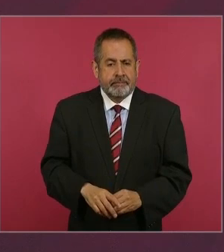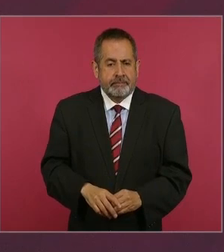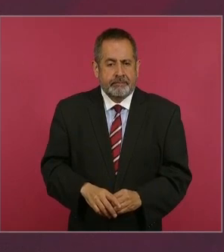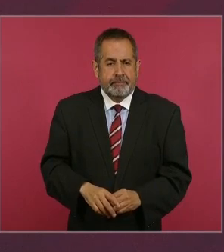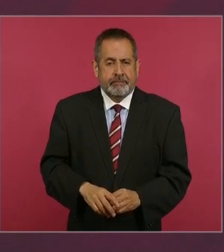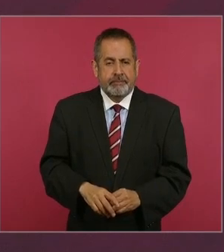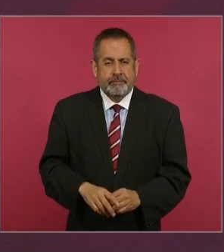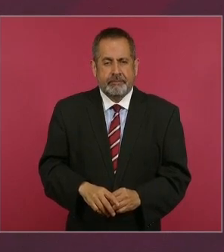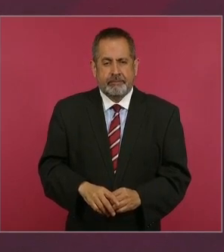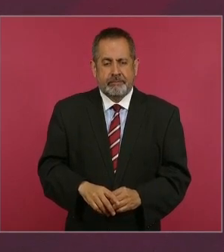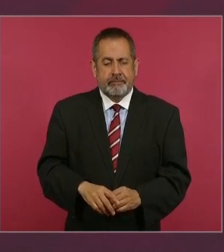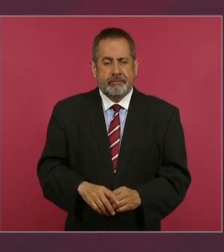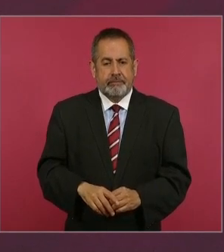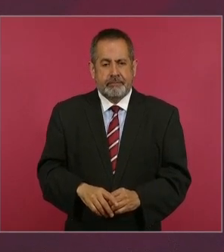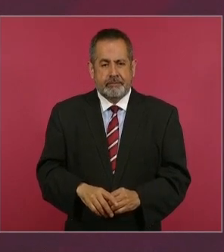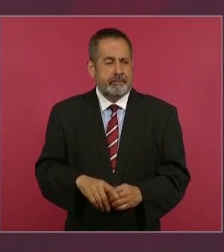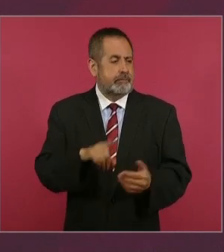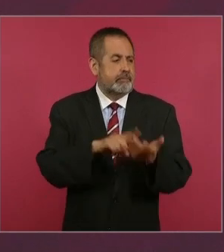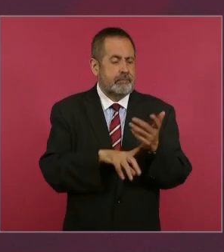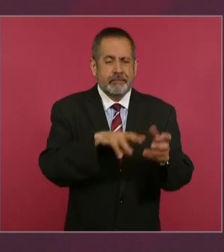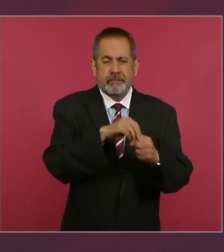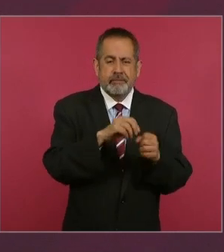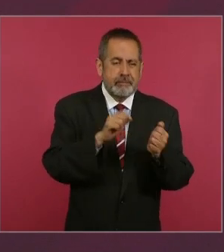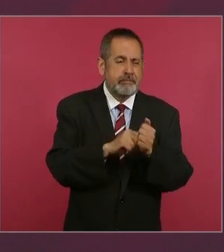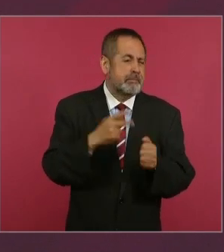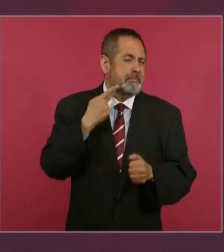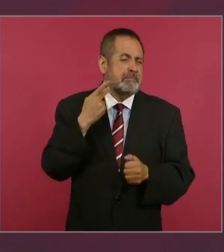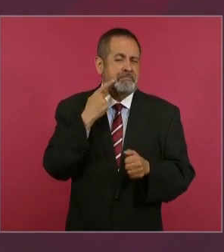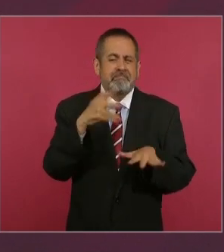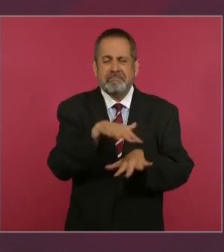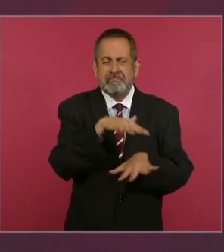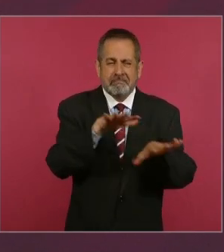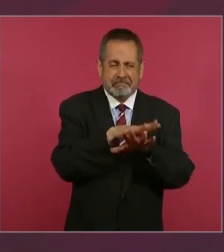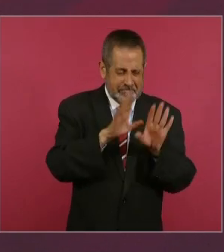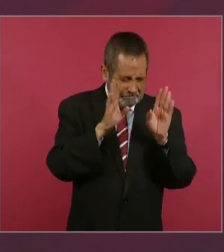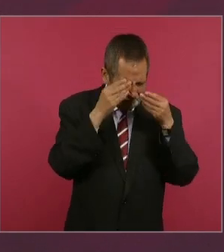están imbuidos en la politiquería